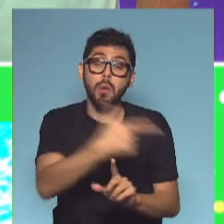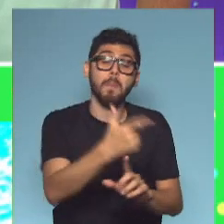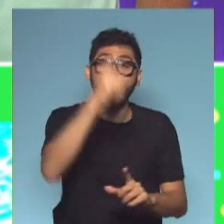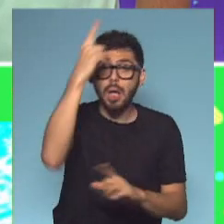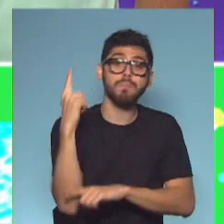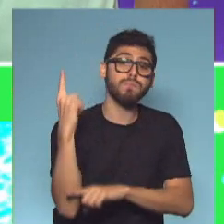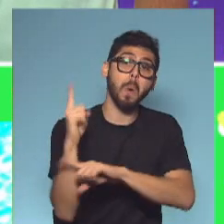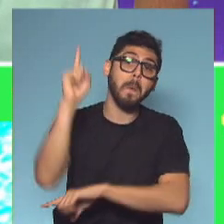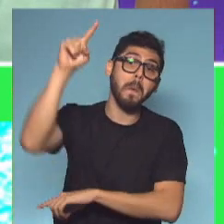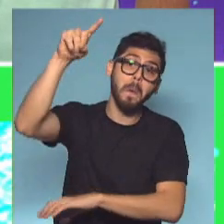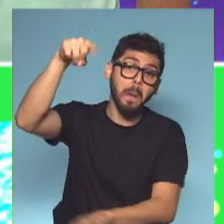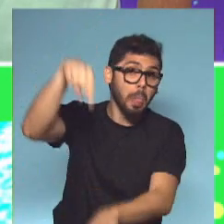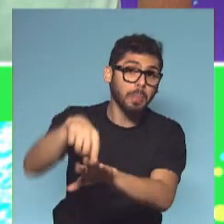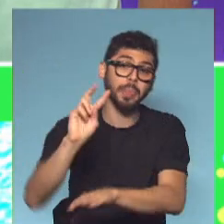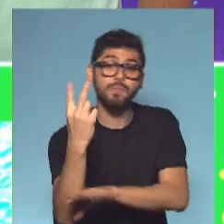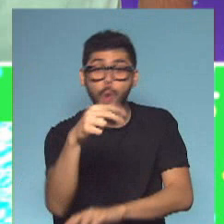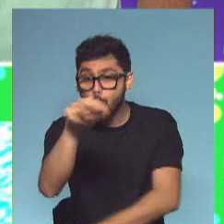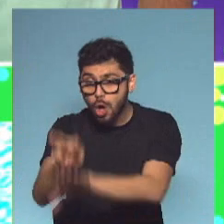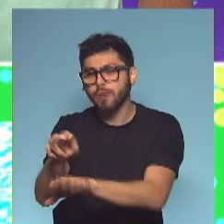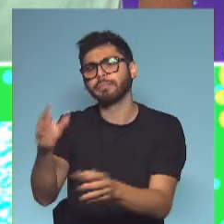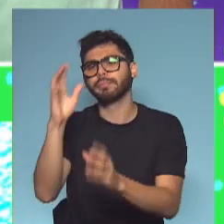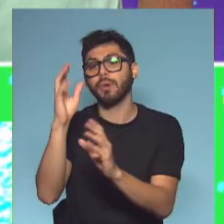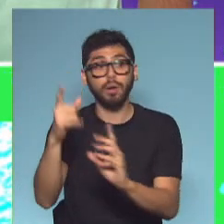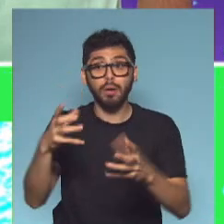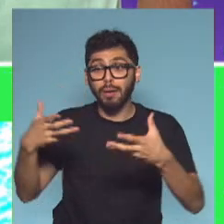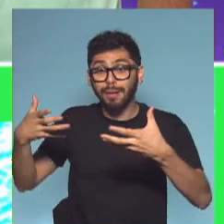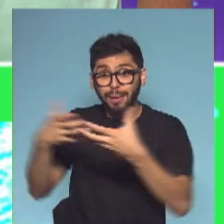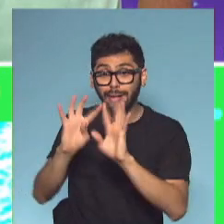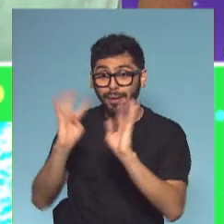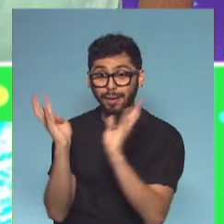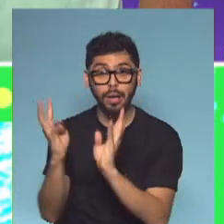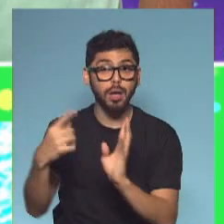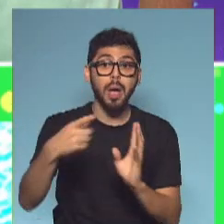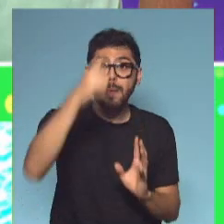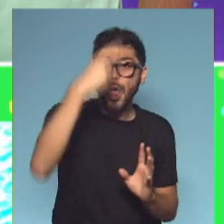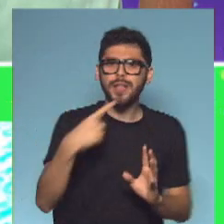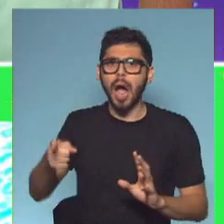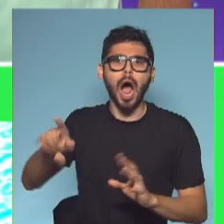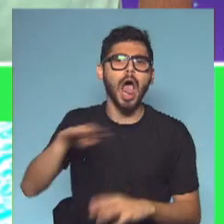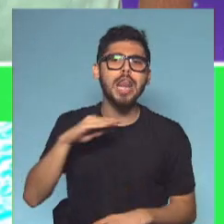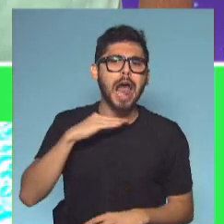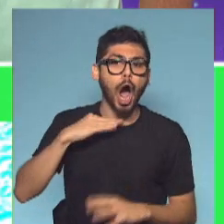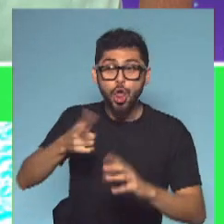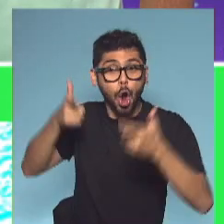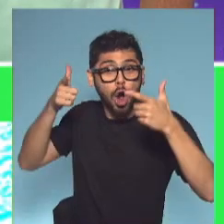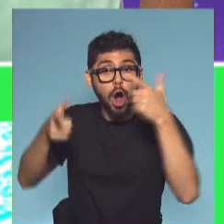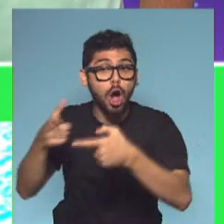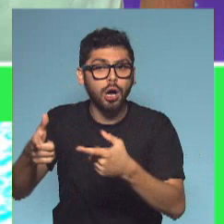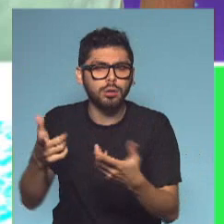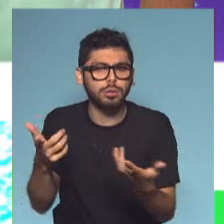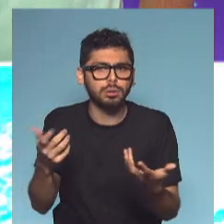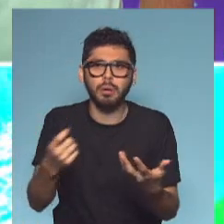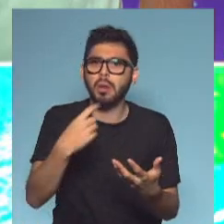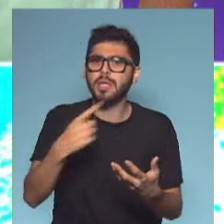sea, y entran disparando porque piensan que están haciendo manifestaciones con vándalos. Eso es lo que ellos dicen, que somos vándalos porque no nos interesa